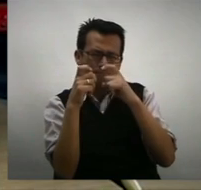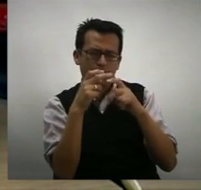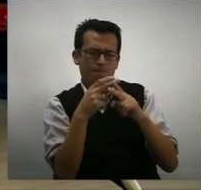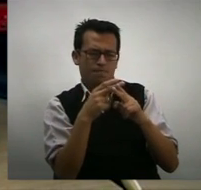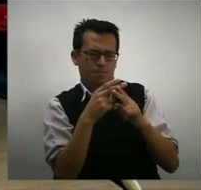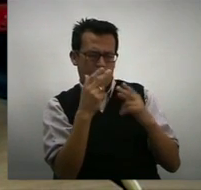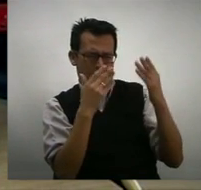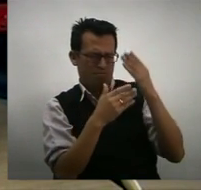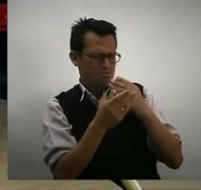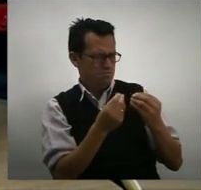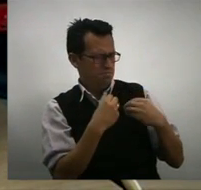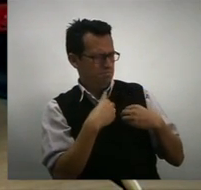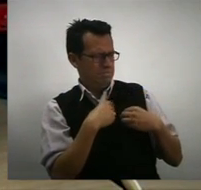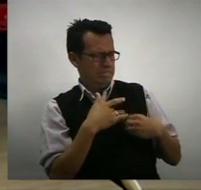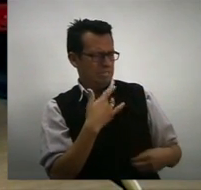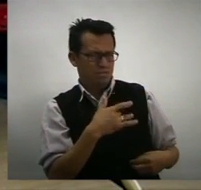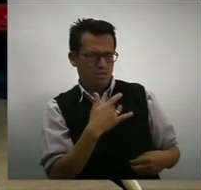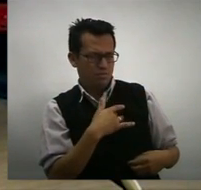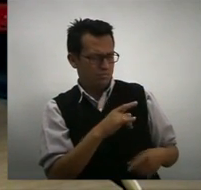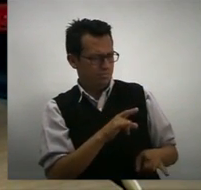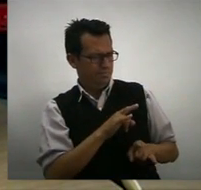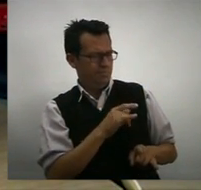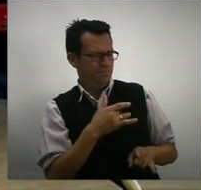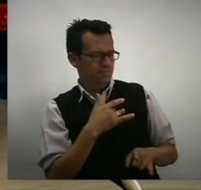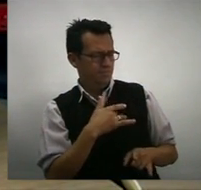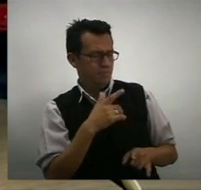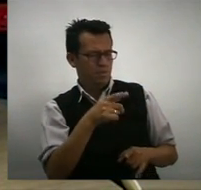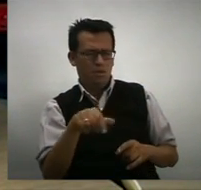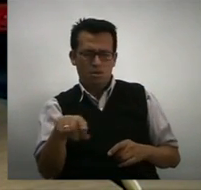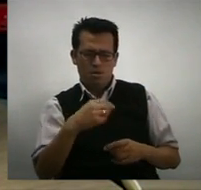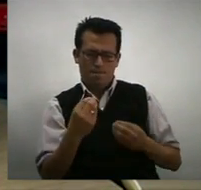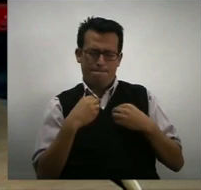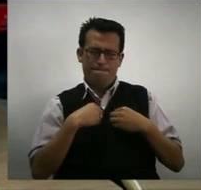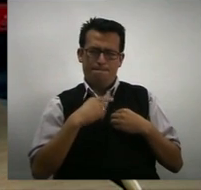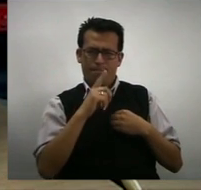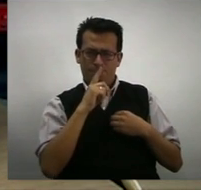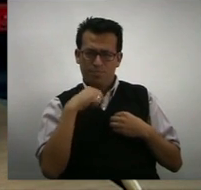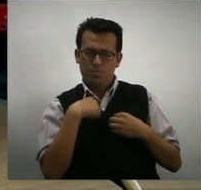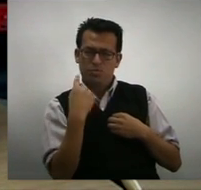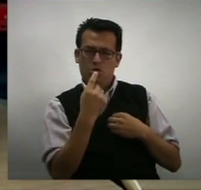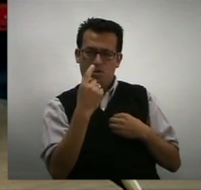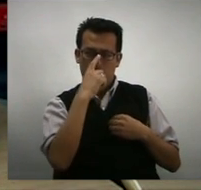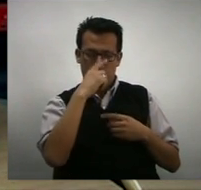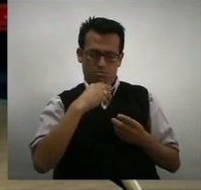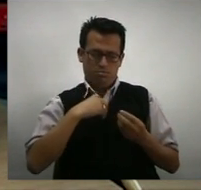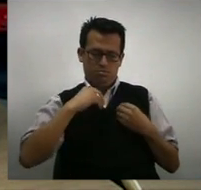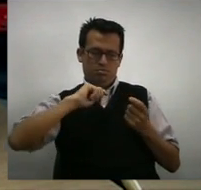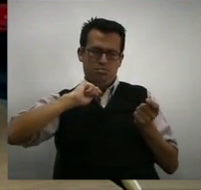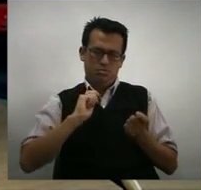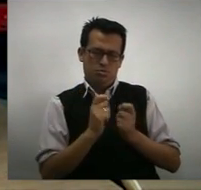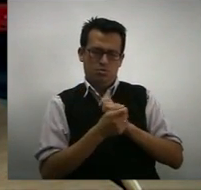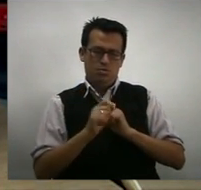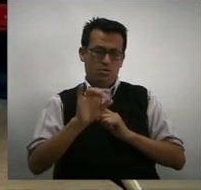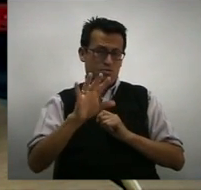ellos las transmutaciones más convexas y sensuales. Formé un ejército inconcluso de soledades al transformar la sonrisa en llanto.